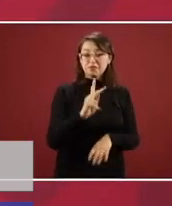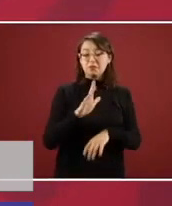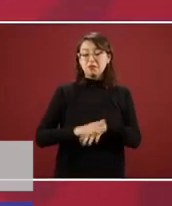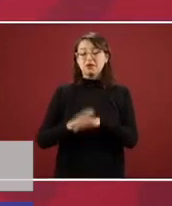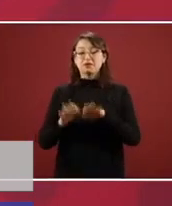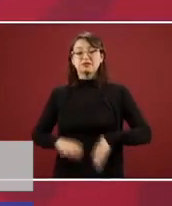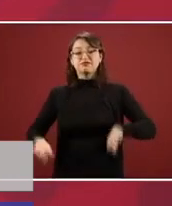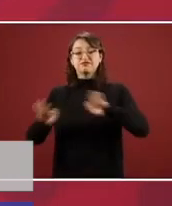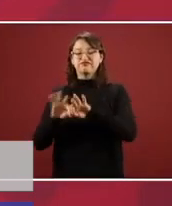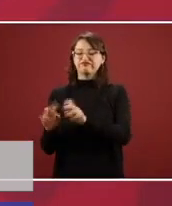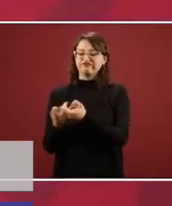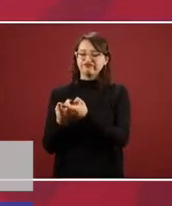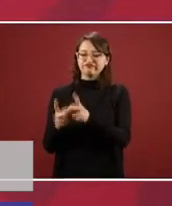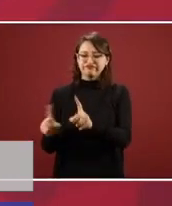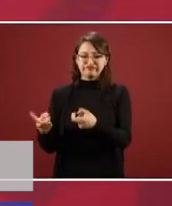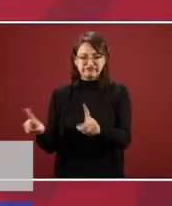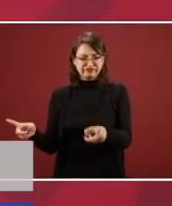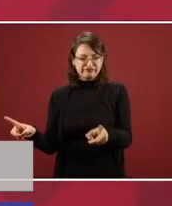tener paciencia.